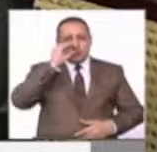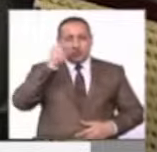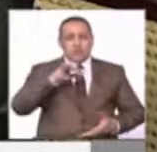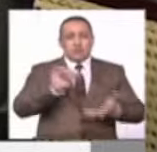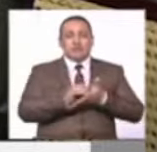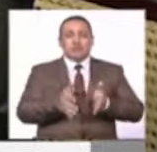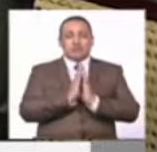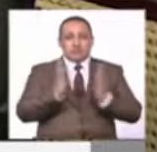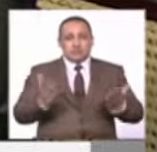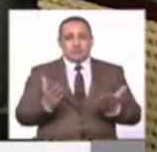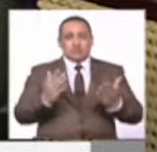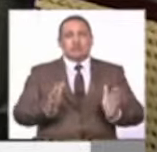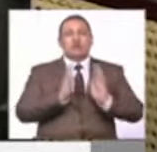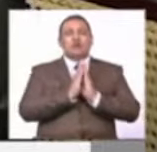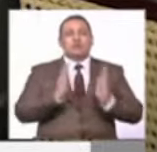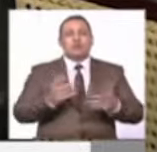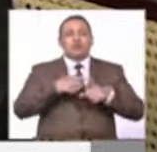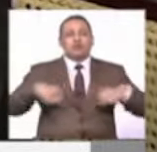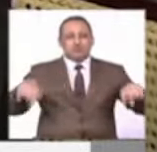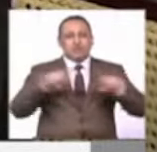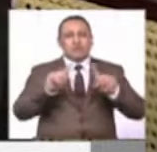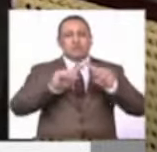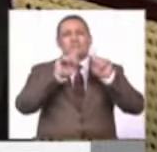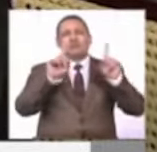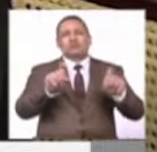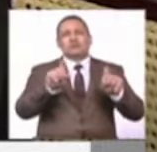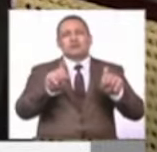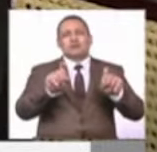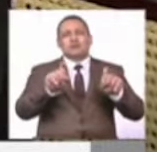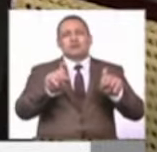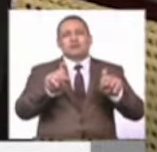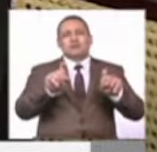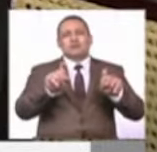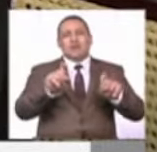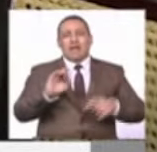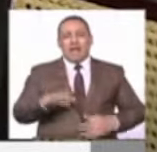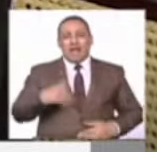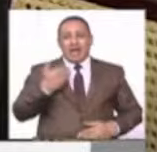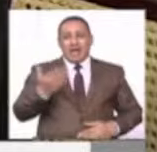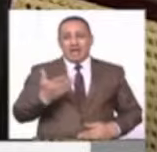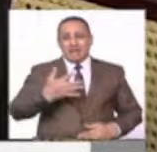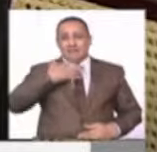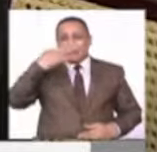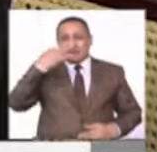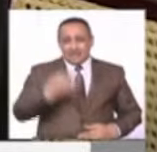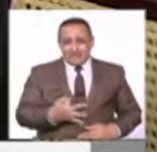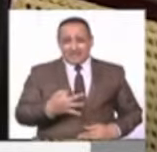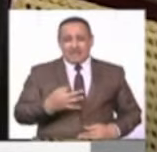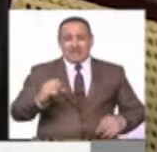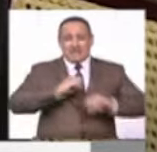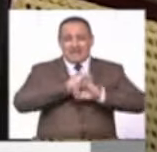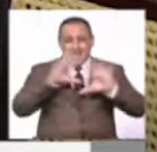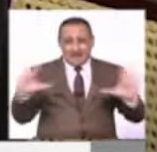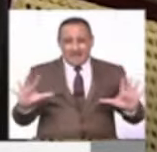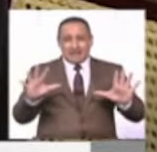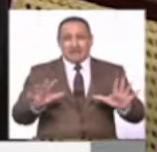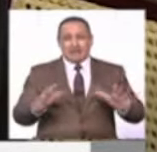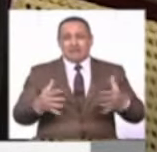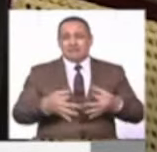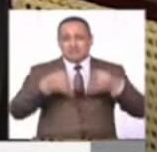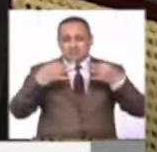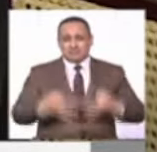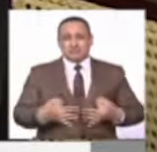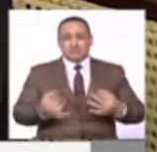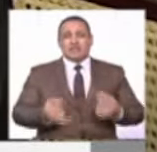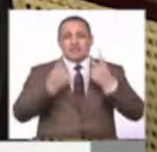convoca les pido preguntarse lo siguiente existe certeza irrefutable plena y absoluta